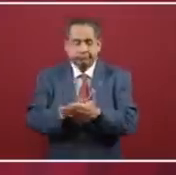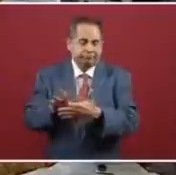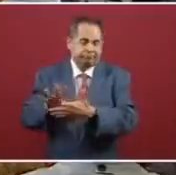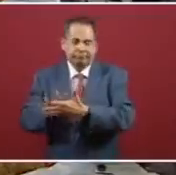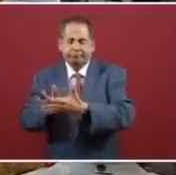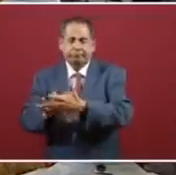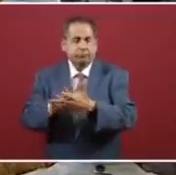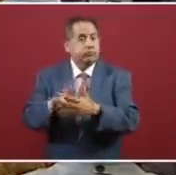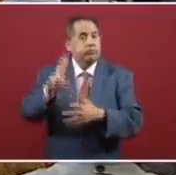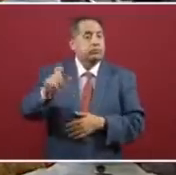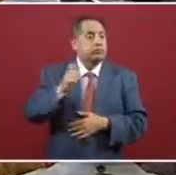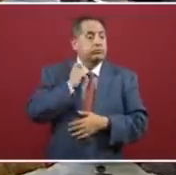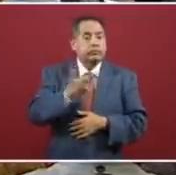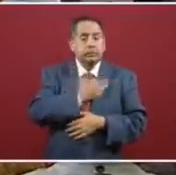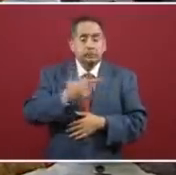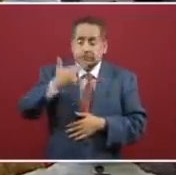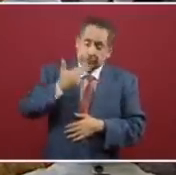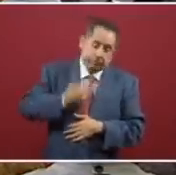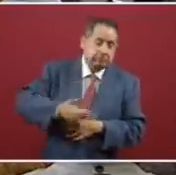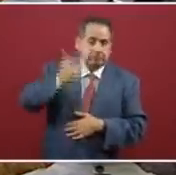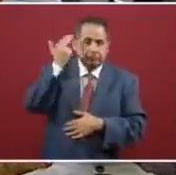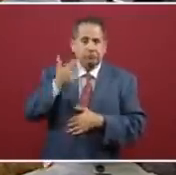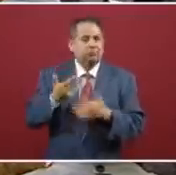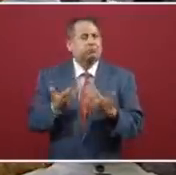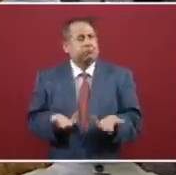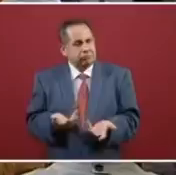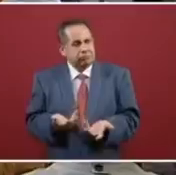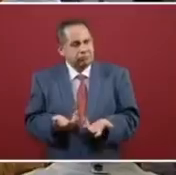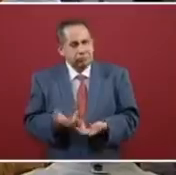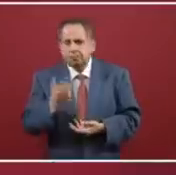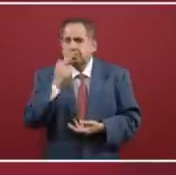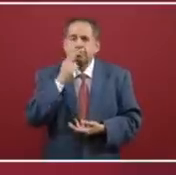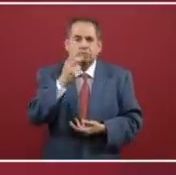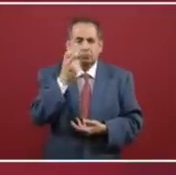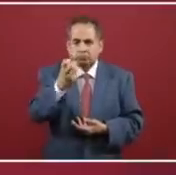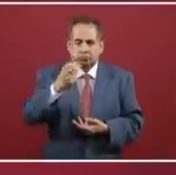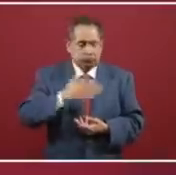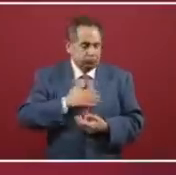presidente entonces como no voy a cuidar